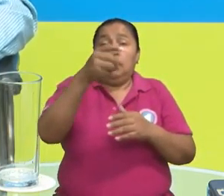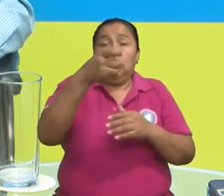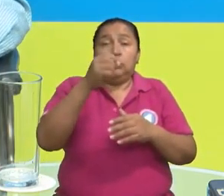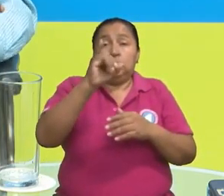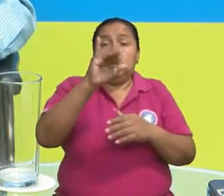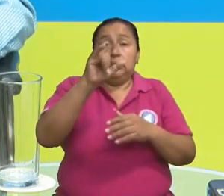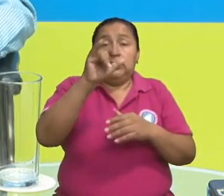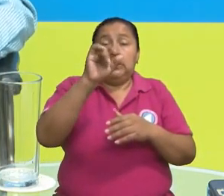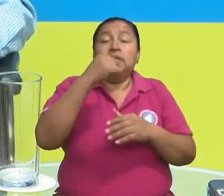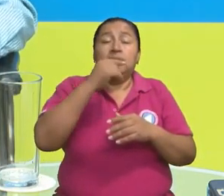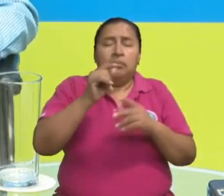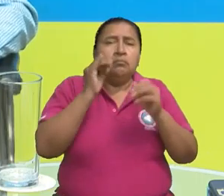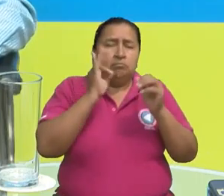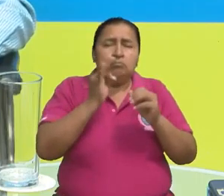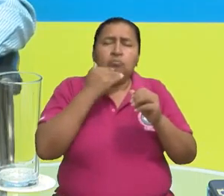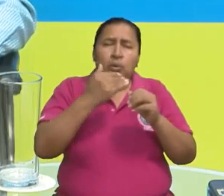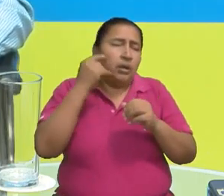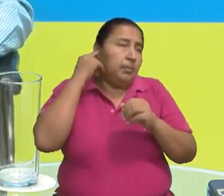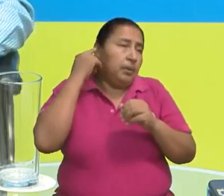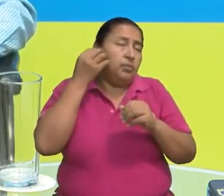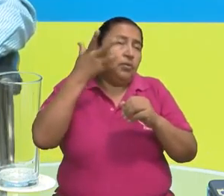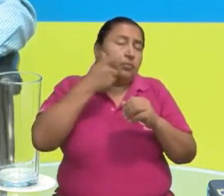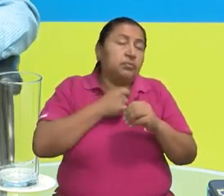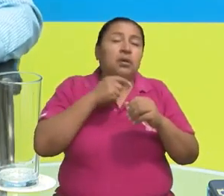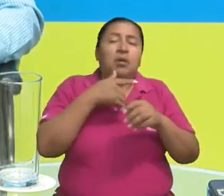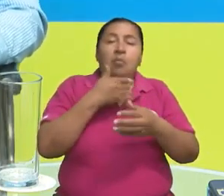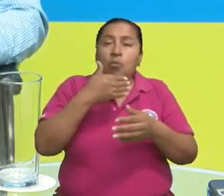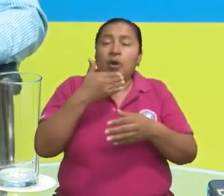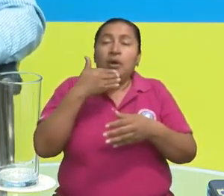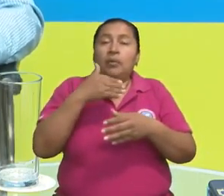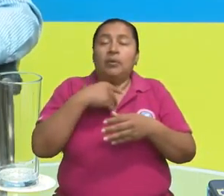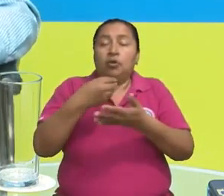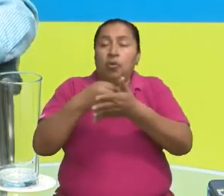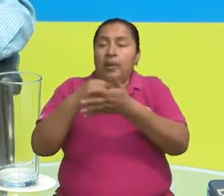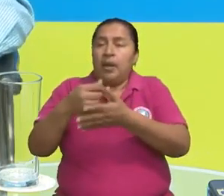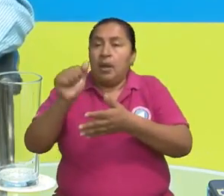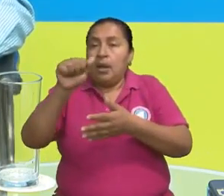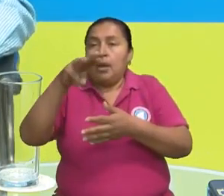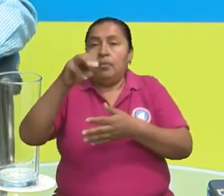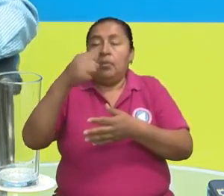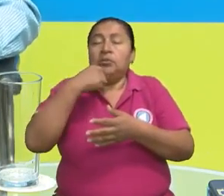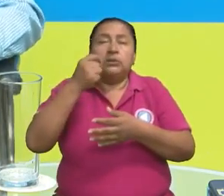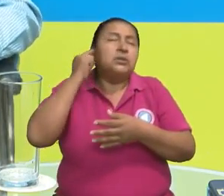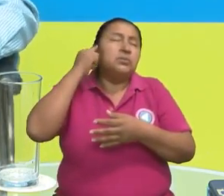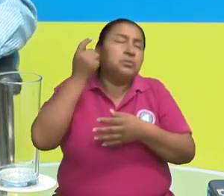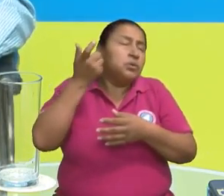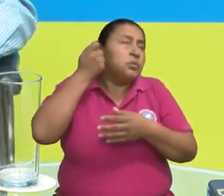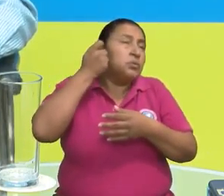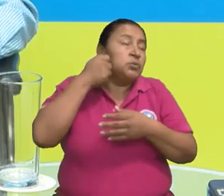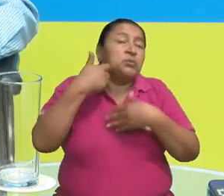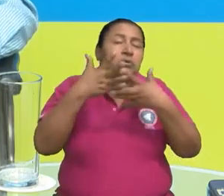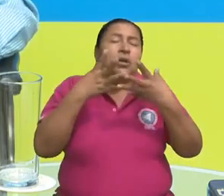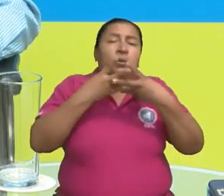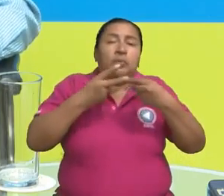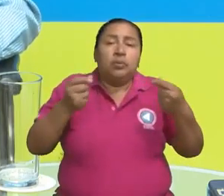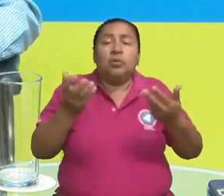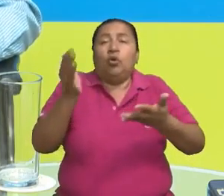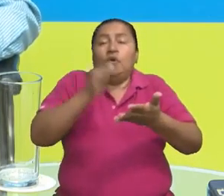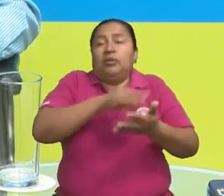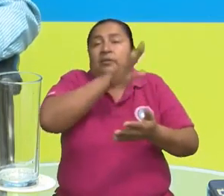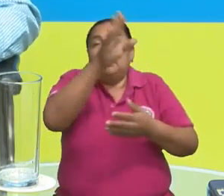buena para la infección en el oído entonces viene a la farmacia compramos y zilina se la toma y aseguró ya no vuelve y